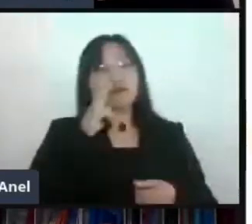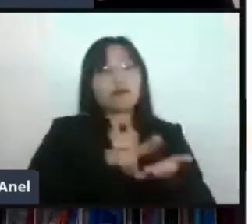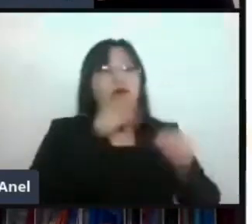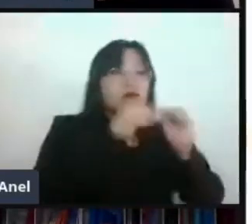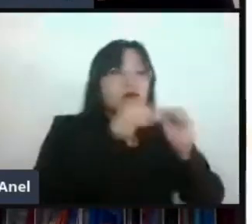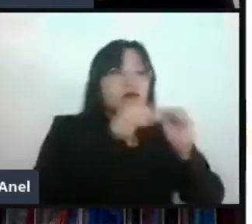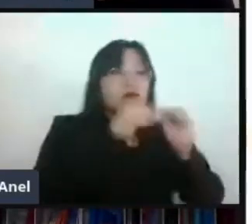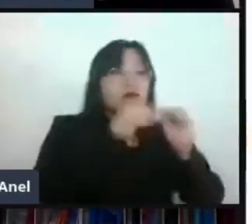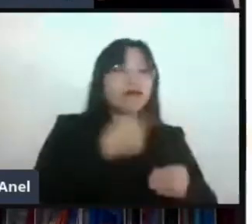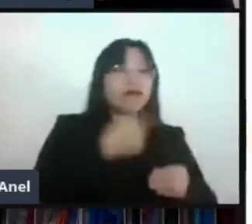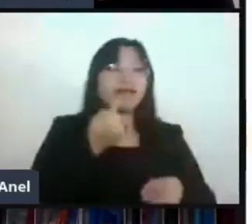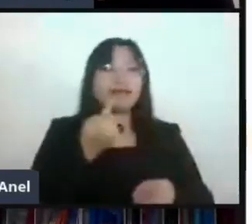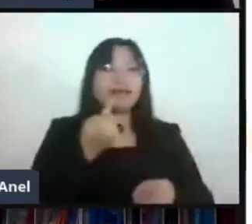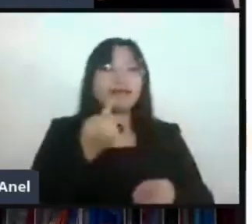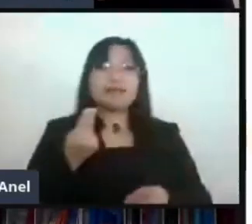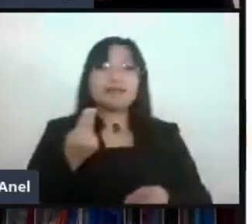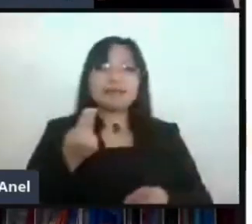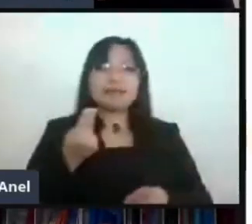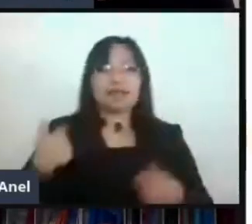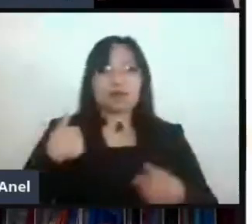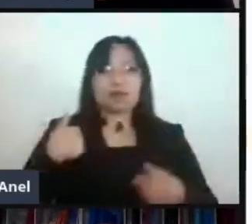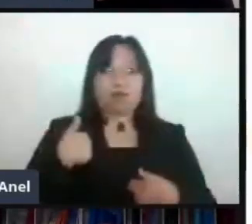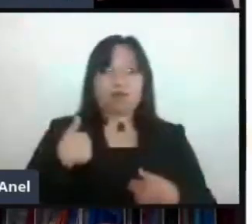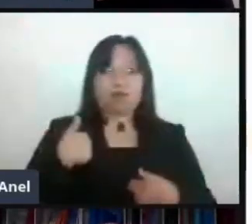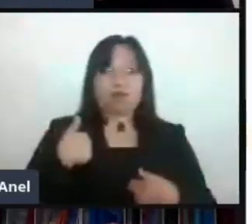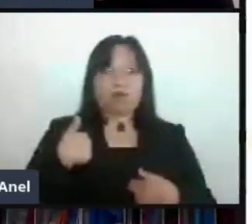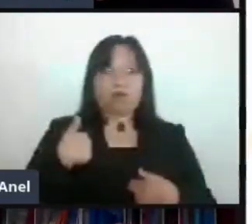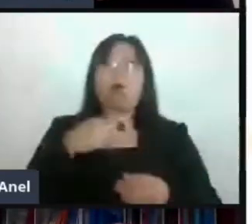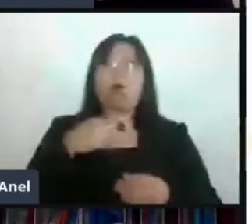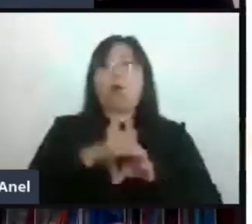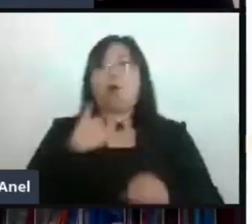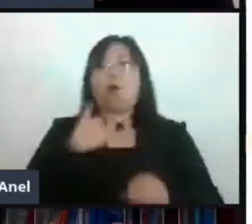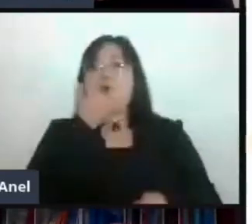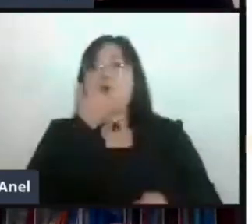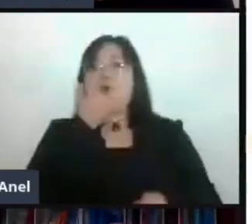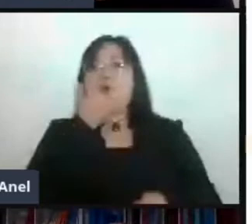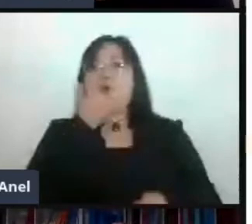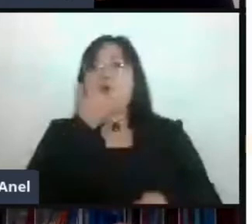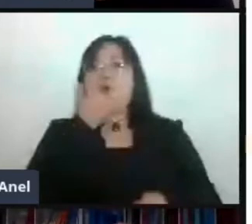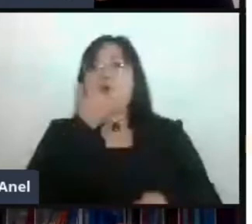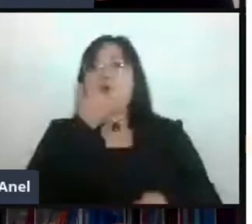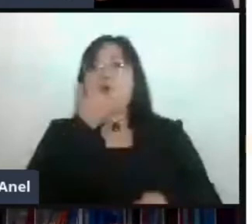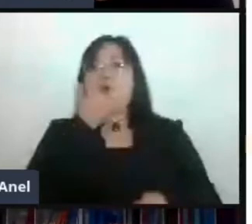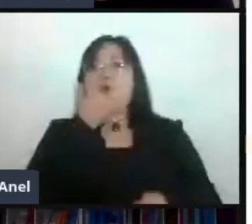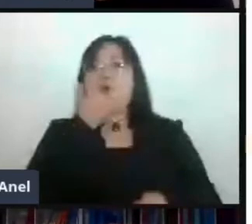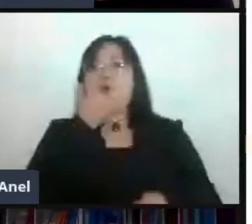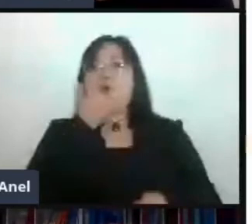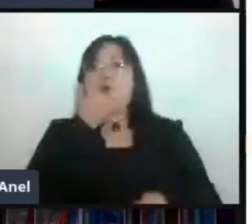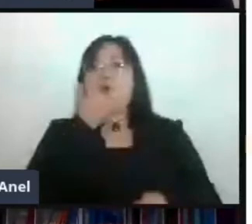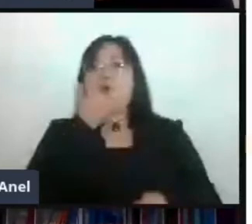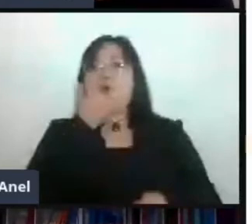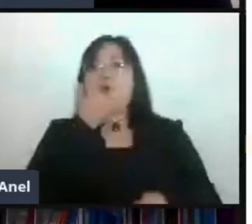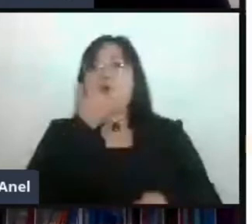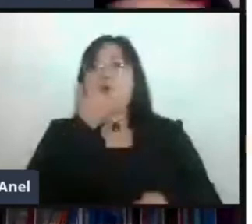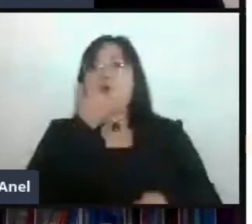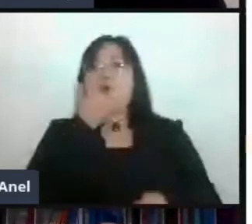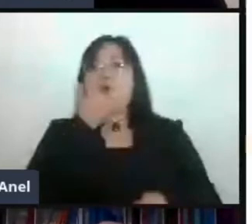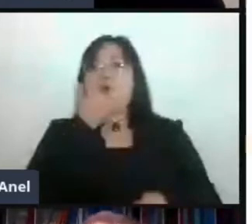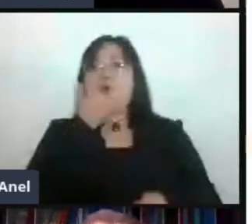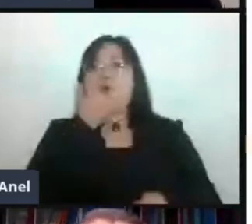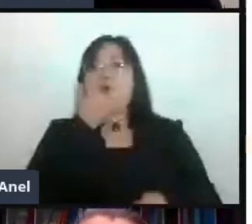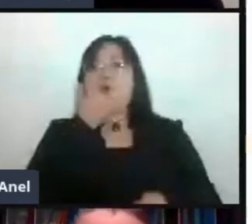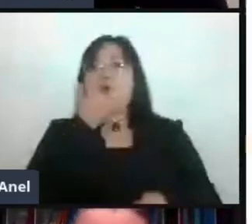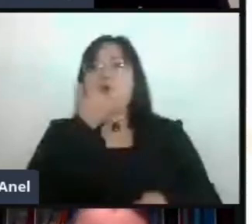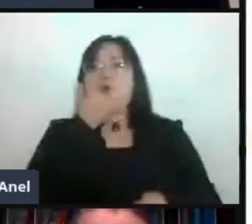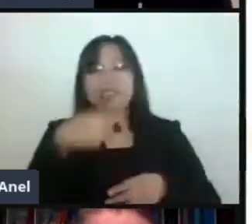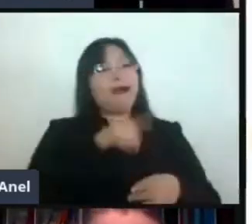se genera entonces una matriz con niveles de desempeño ponderados y orienta al estudiante hacia la meta. De hecho, son muy...